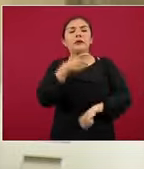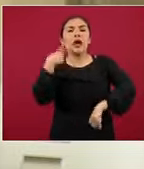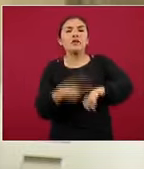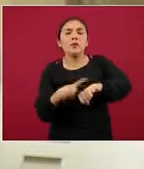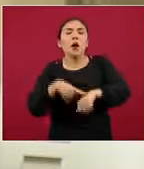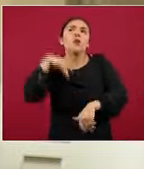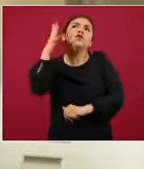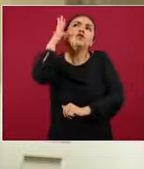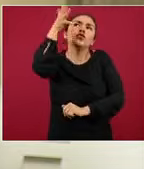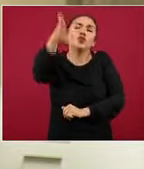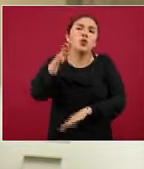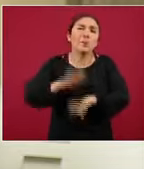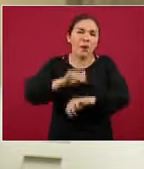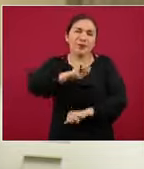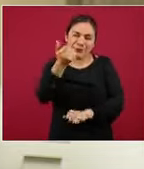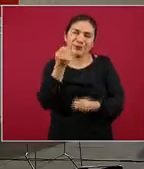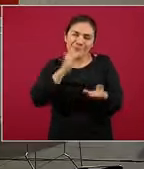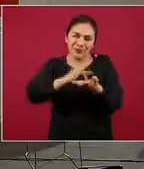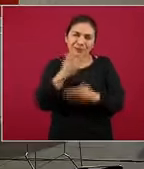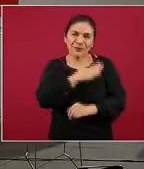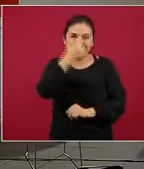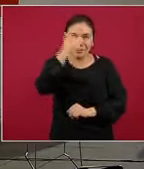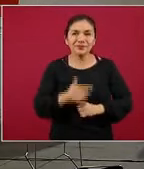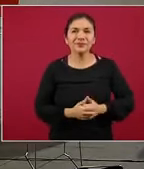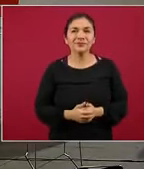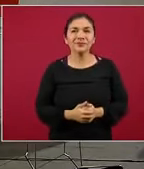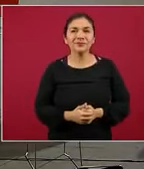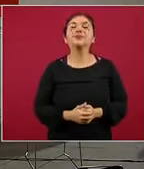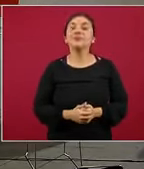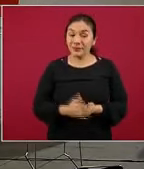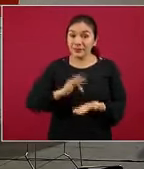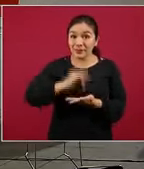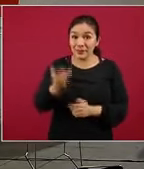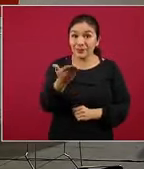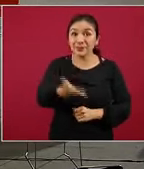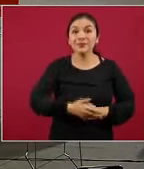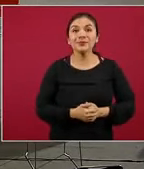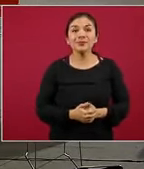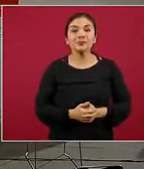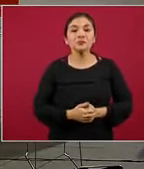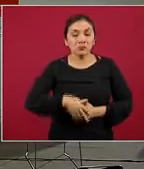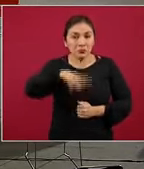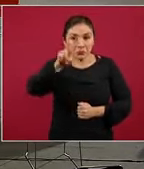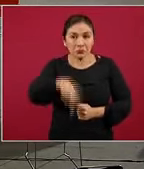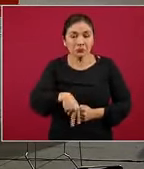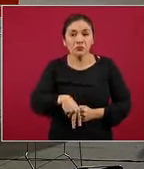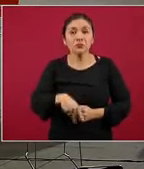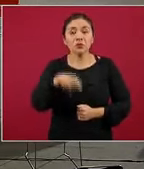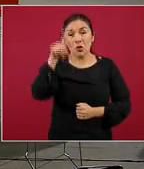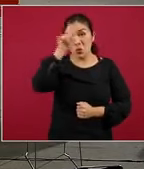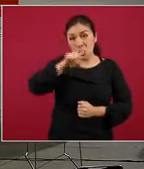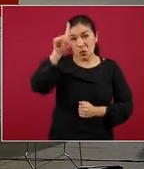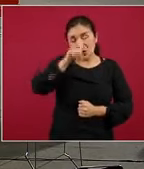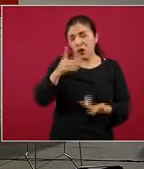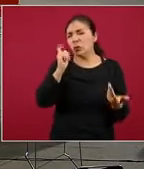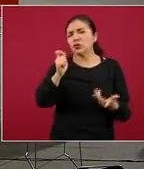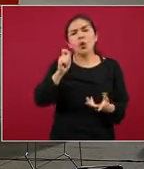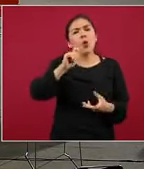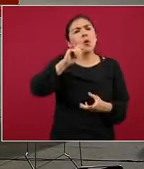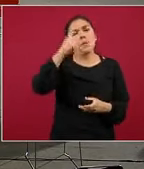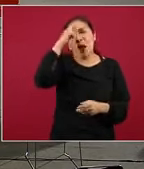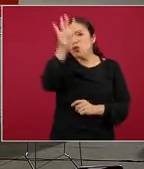vaya a haber? Muchas gracias, buenas noches. Muchas gracias, Ángel Juan. Efectivamente, las recomendaciones son